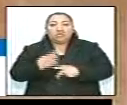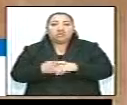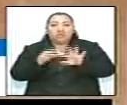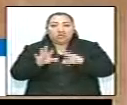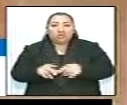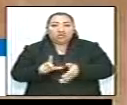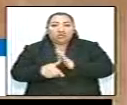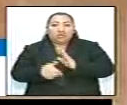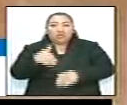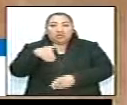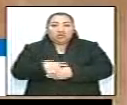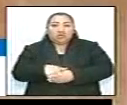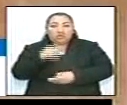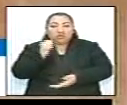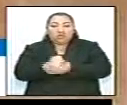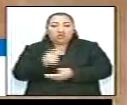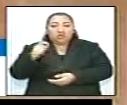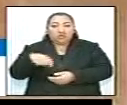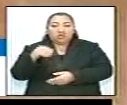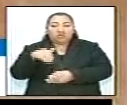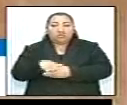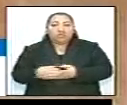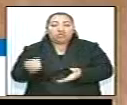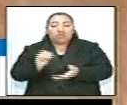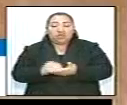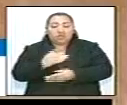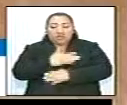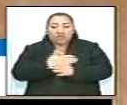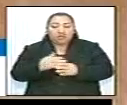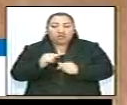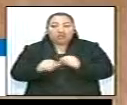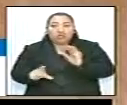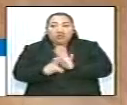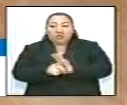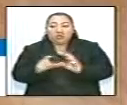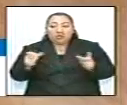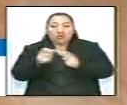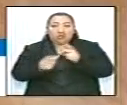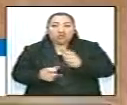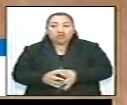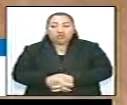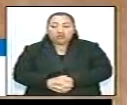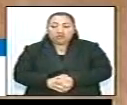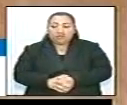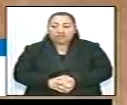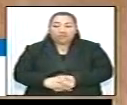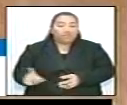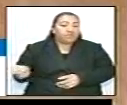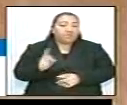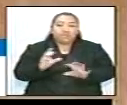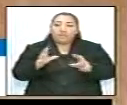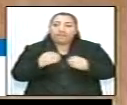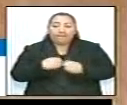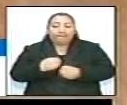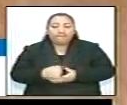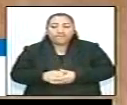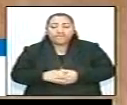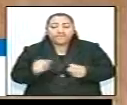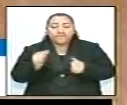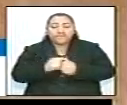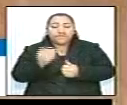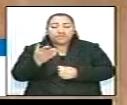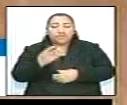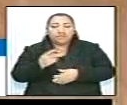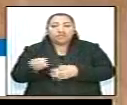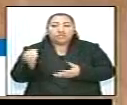votaciones y su aprobación requiere el voto más de la mitad del número legal de congresistas. No proceden los pedidos